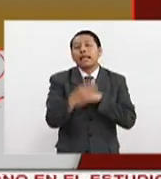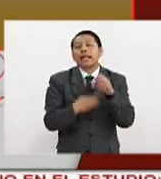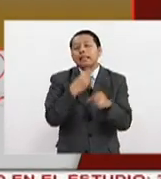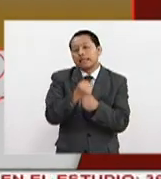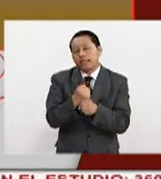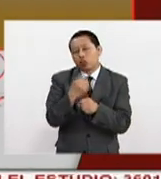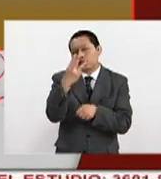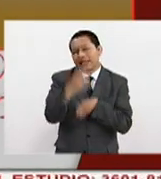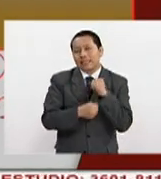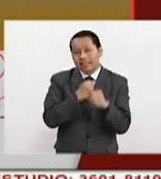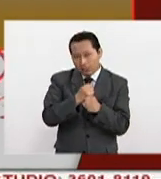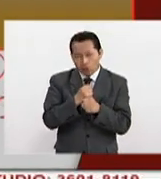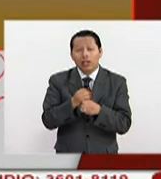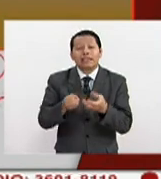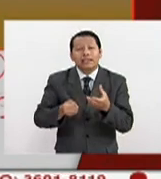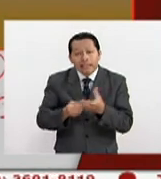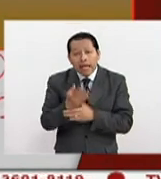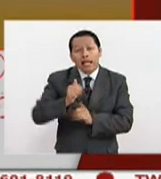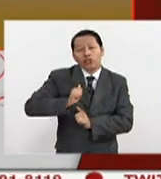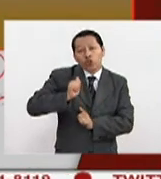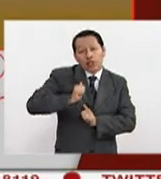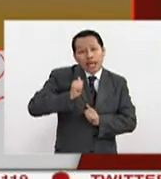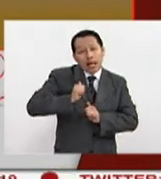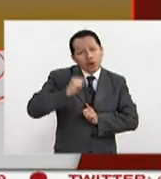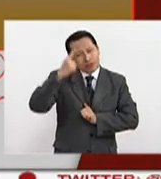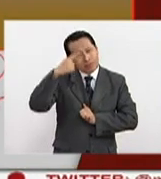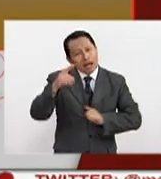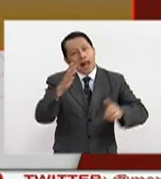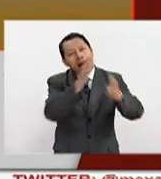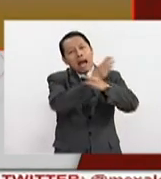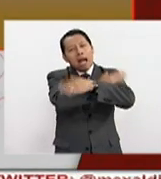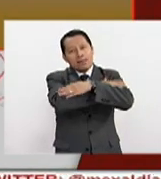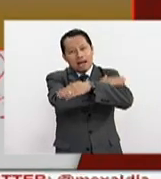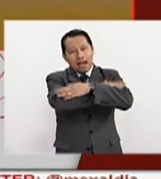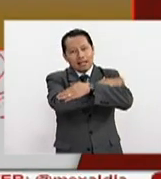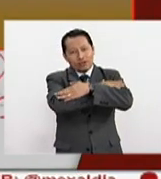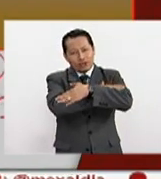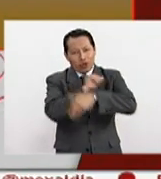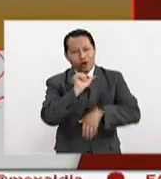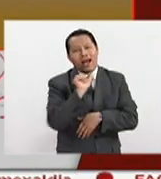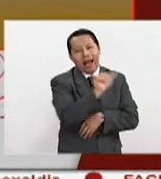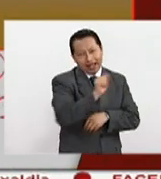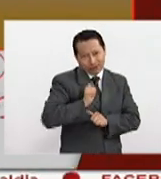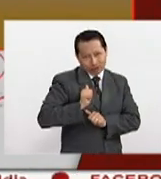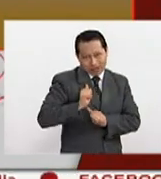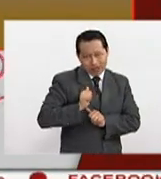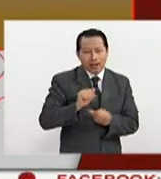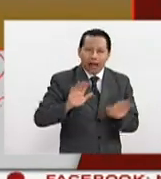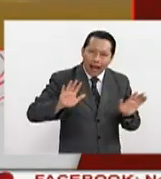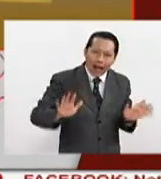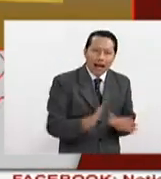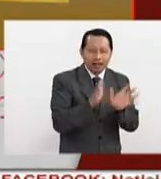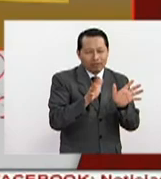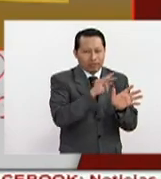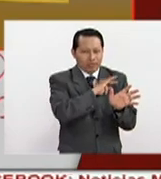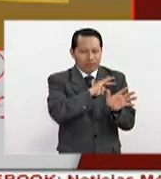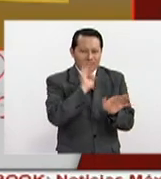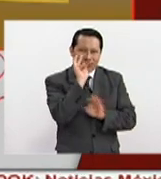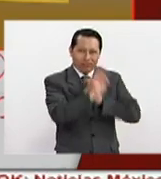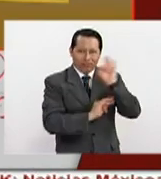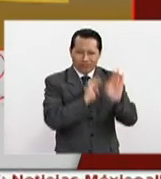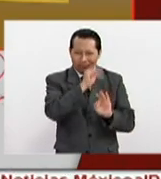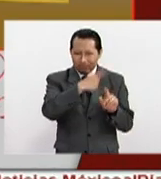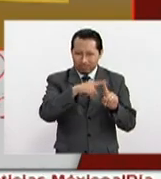la calle a abrazar a los soldados y a darles ánimo en sus labores de rescate, que